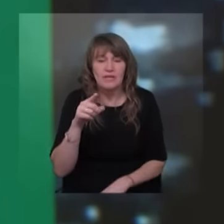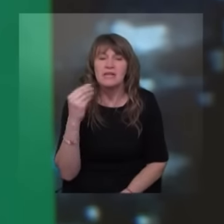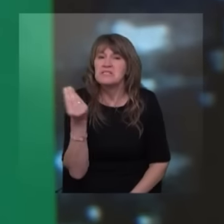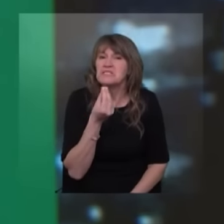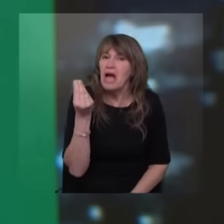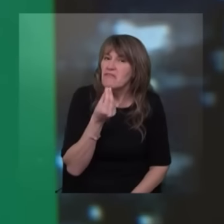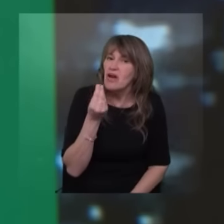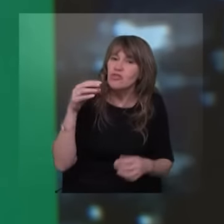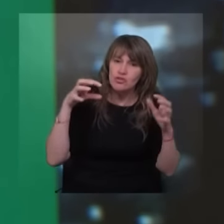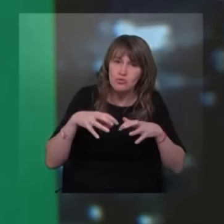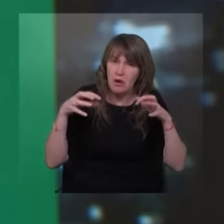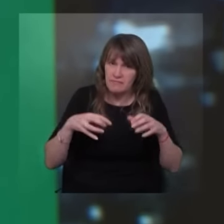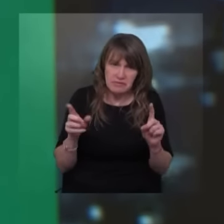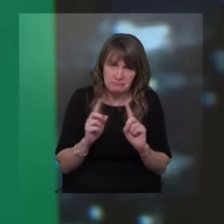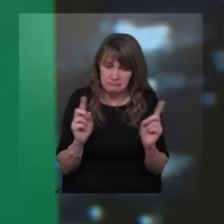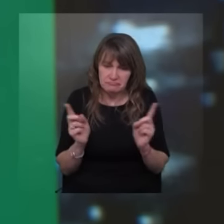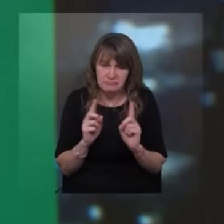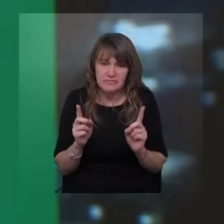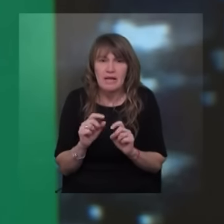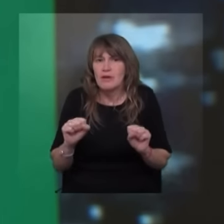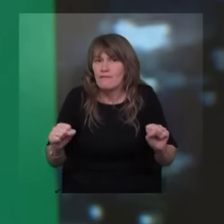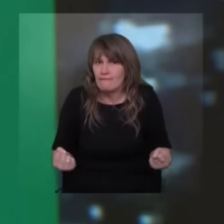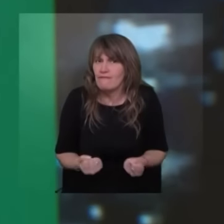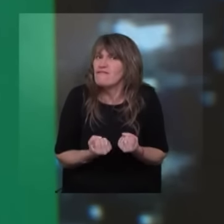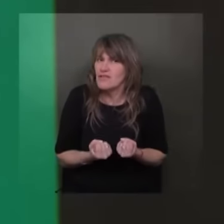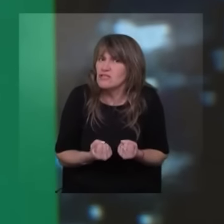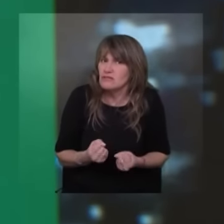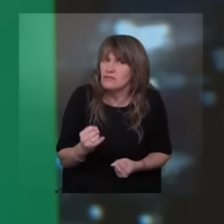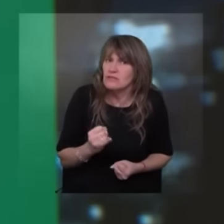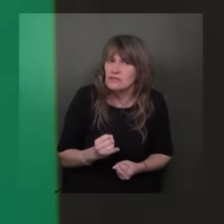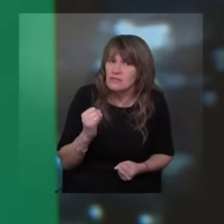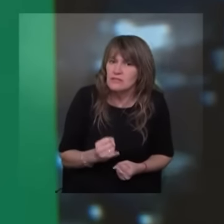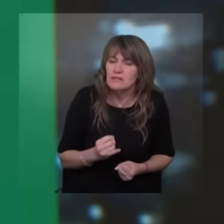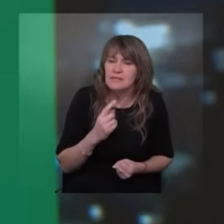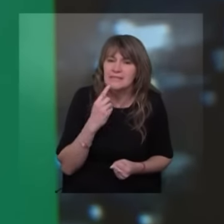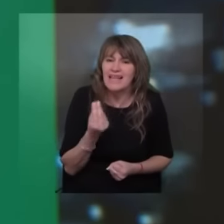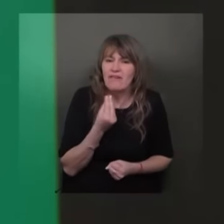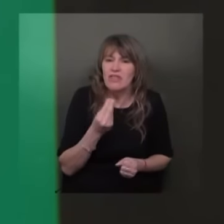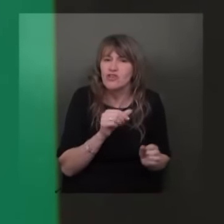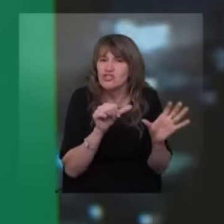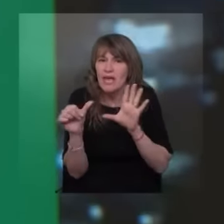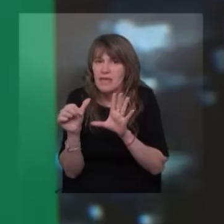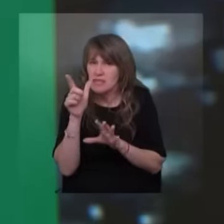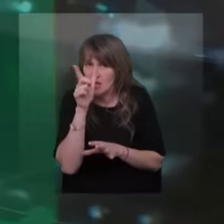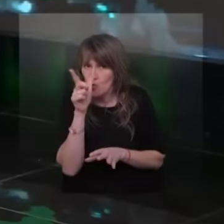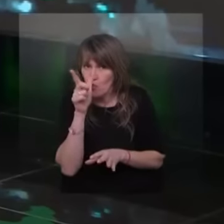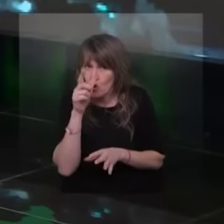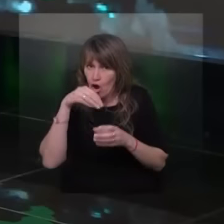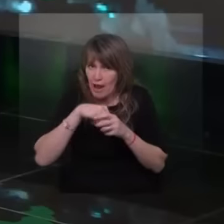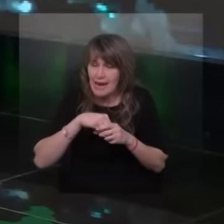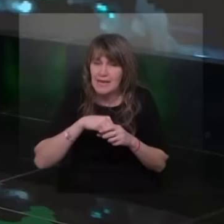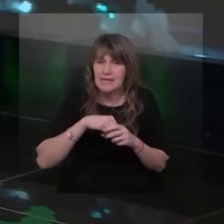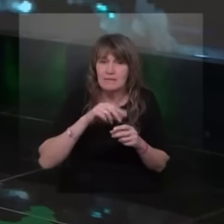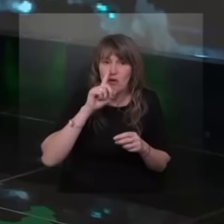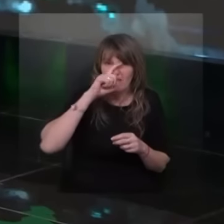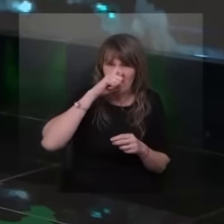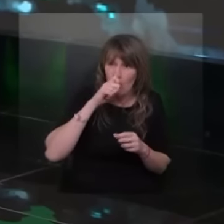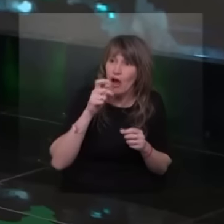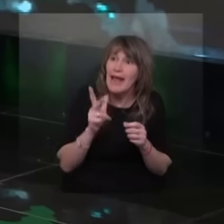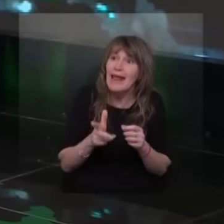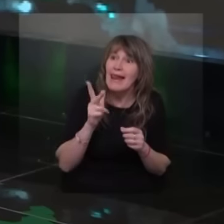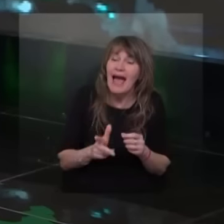espera que llueva ese día sin embargo las temperaturas siguen siendo muy bajas se prevén incluso para el sábado 6 de julio en capital y cercanías heradas